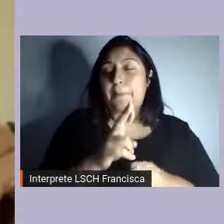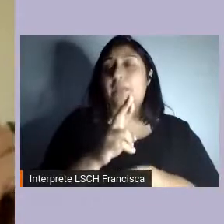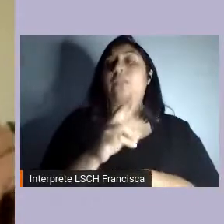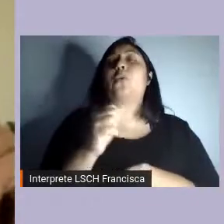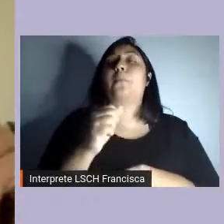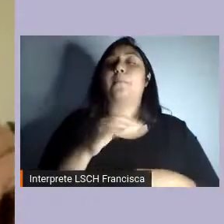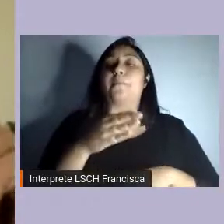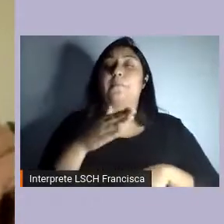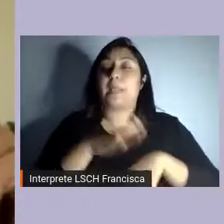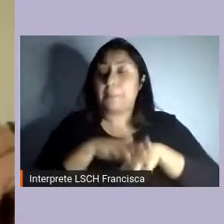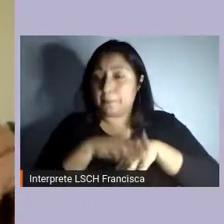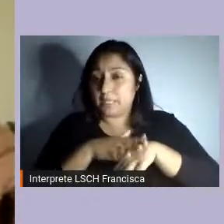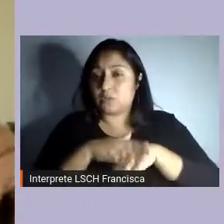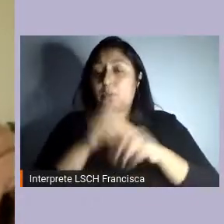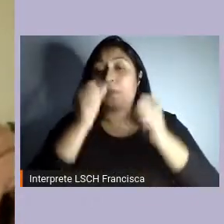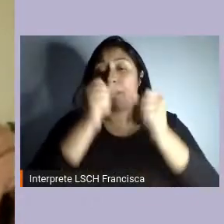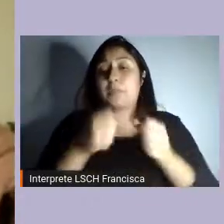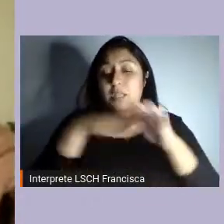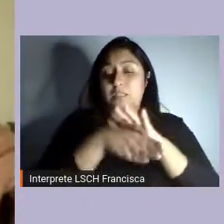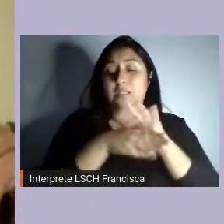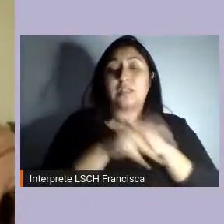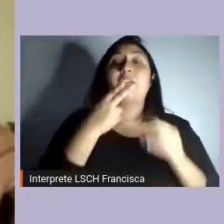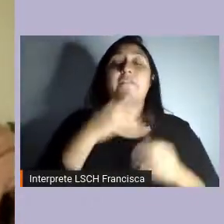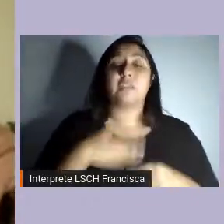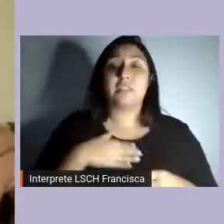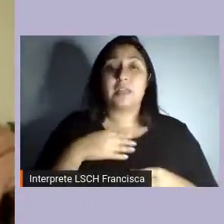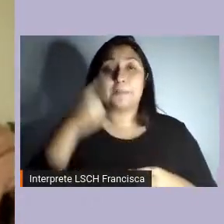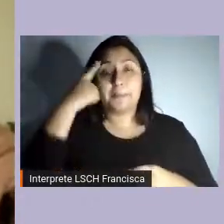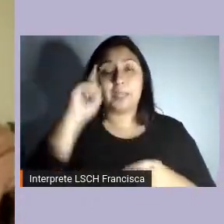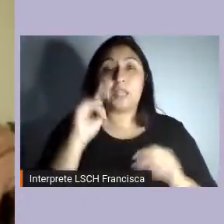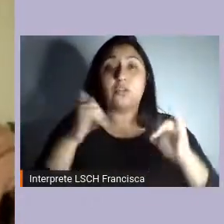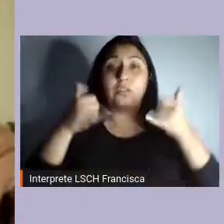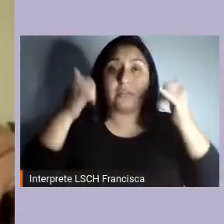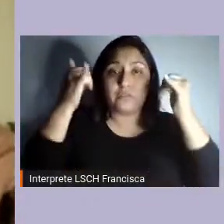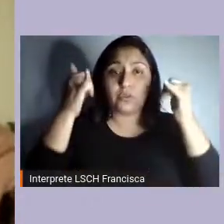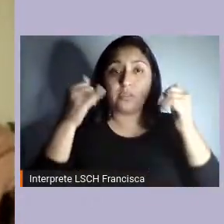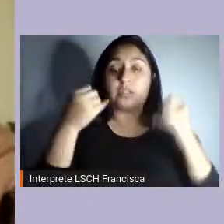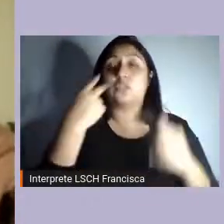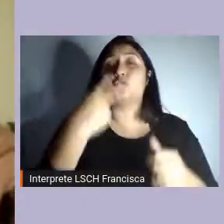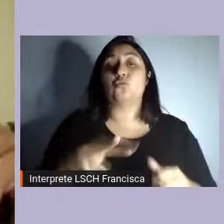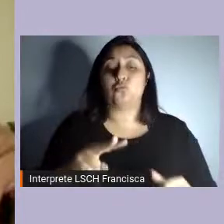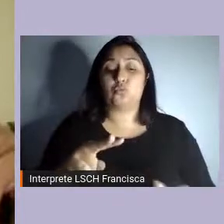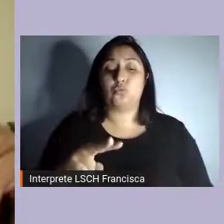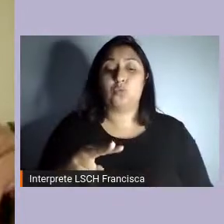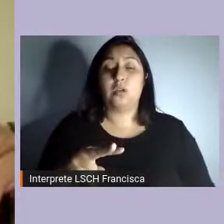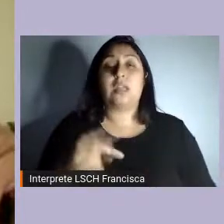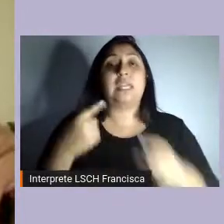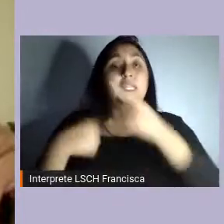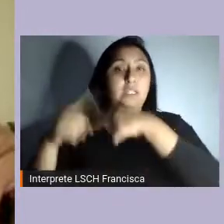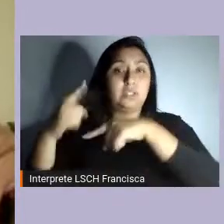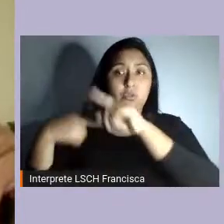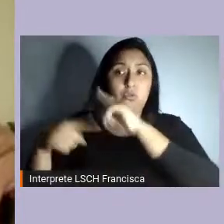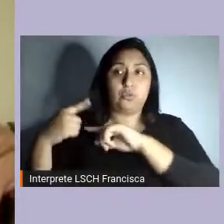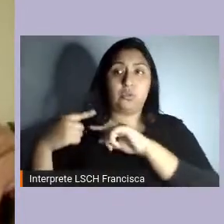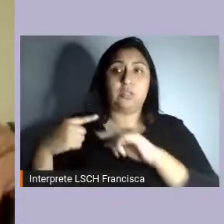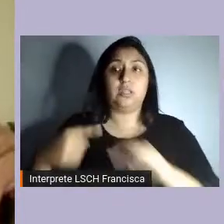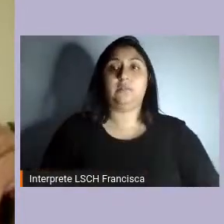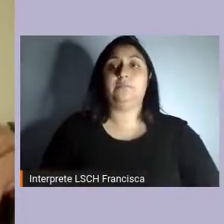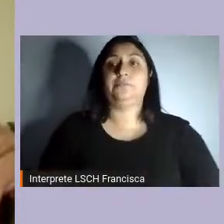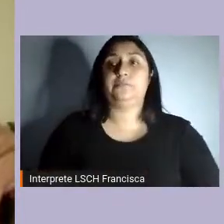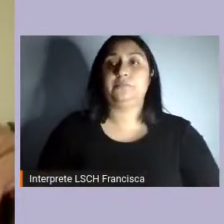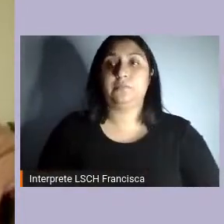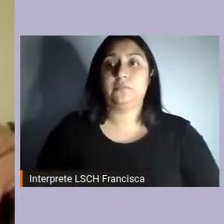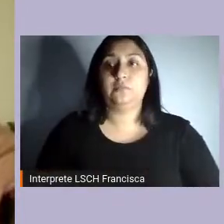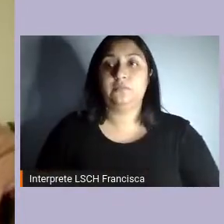ahí disfrutando plenamente su legado. Uno de los legados, tantos legados en